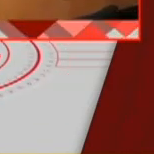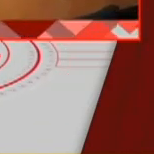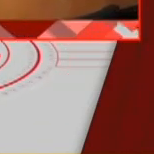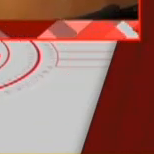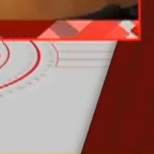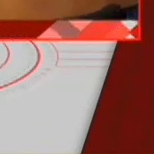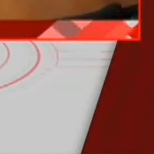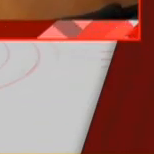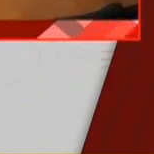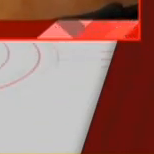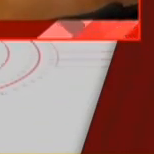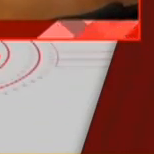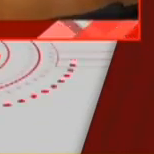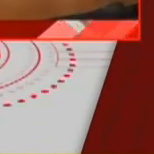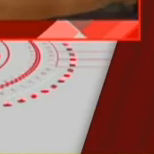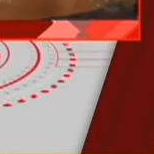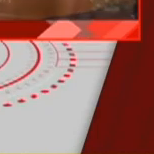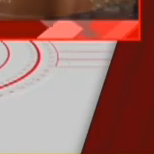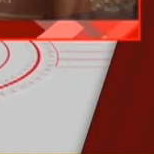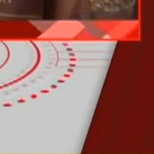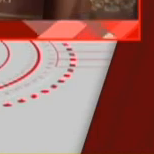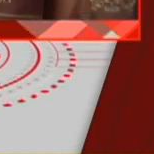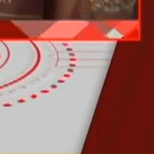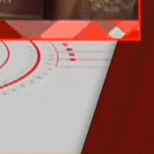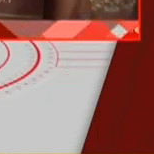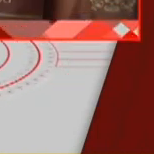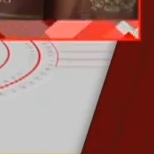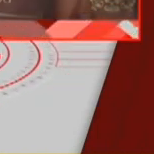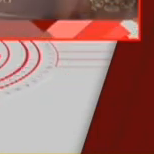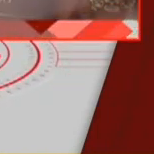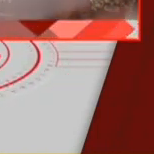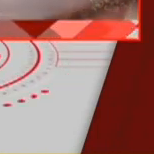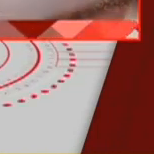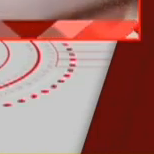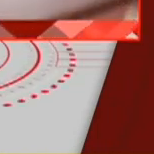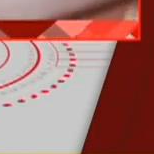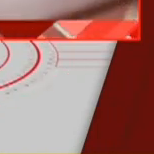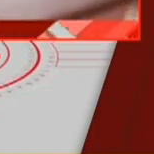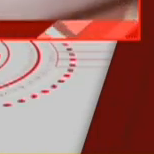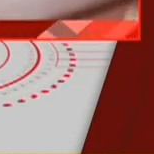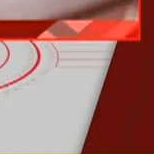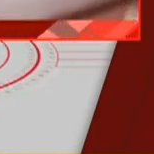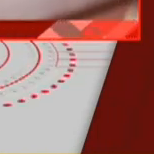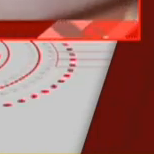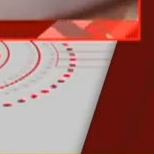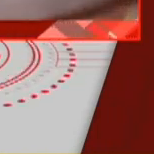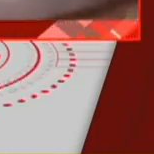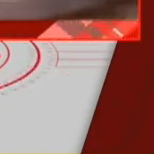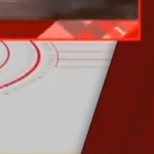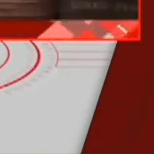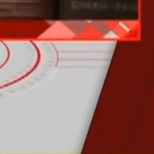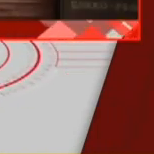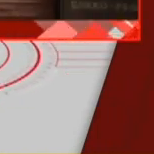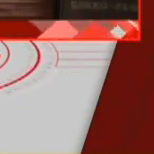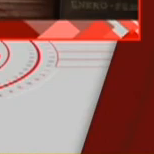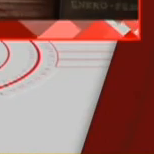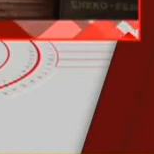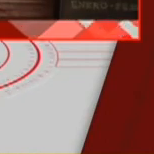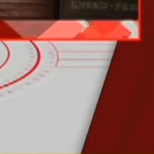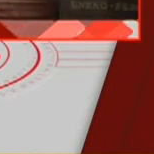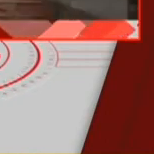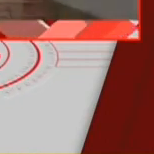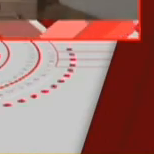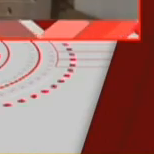mapas, hay planos, pues hay un sinnúmero de materiales que son aprovechados por la comunidad científica